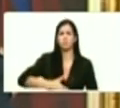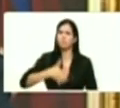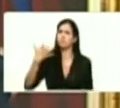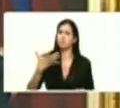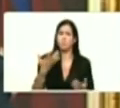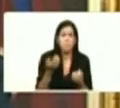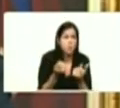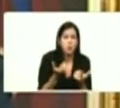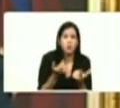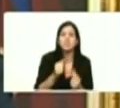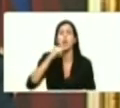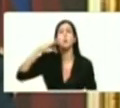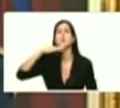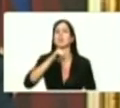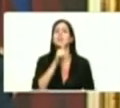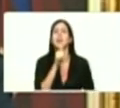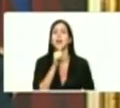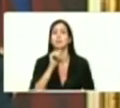quien le inventan la madre